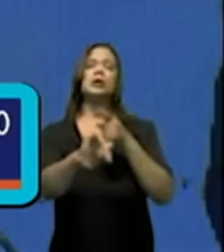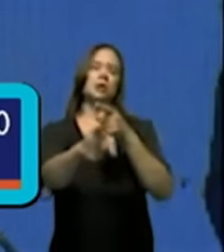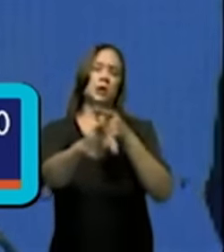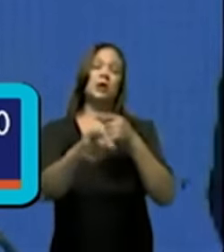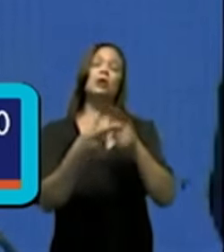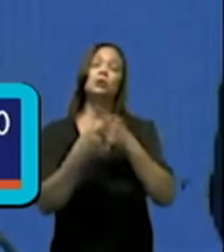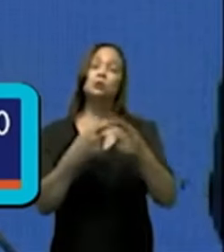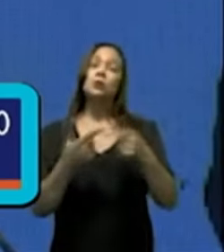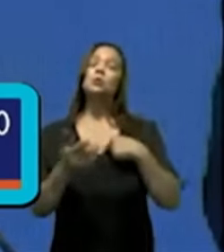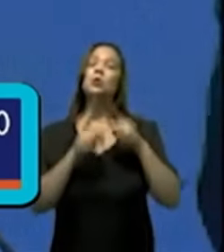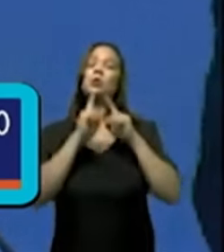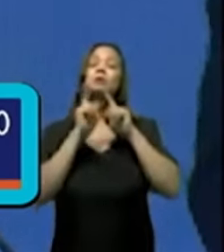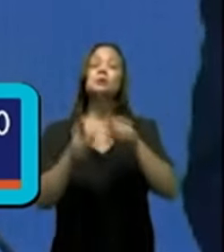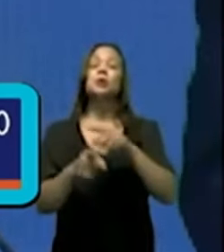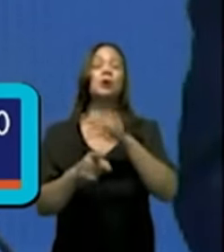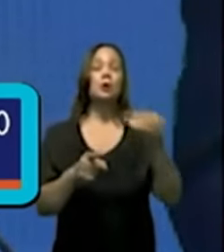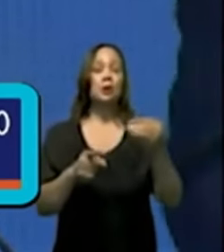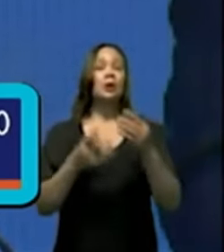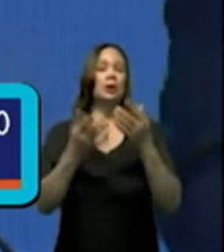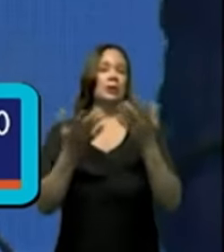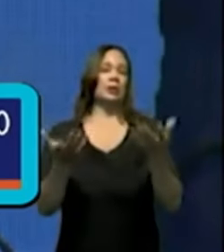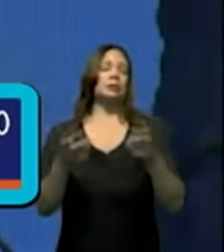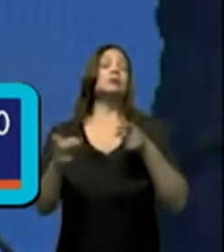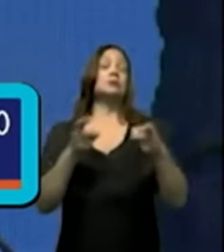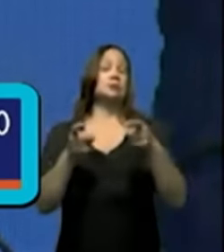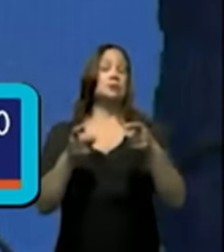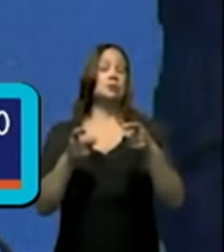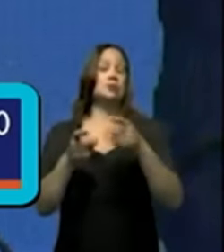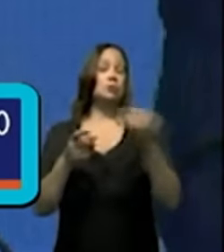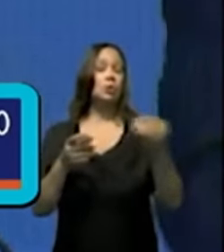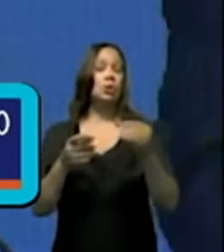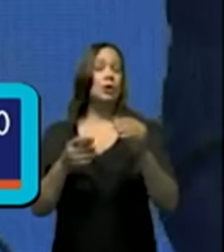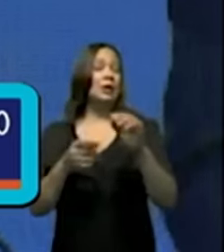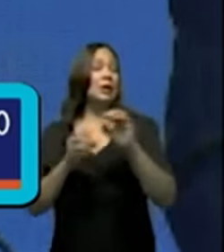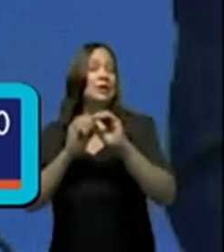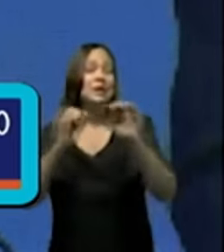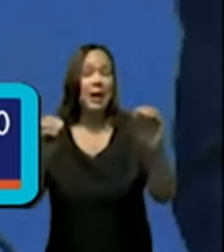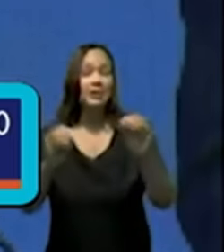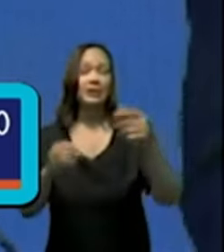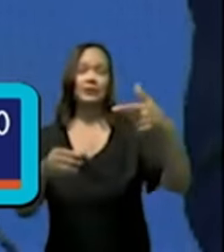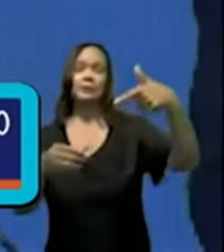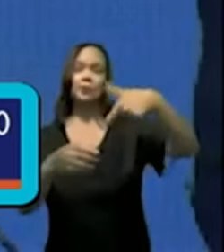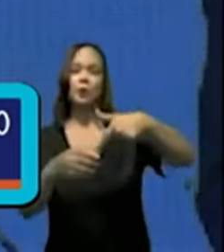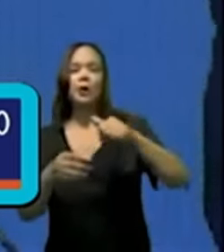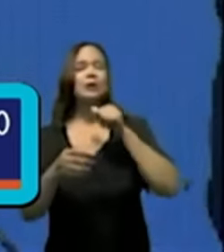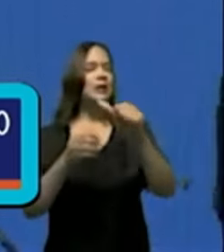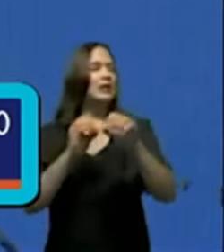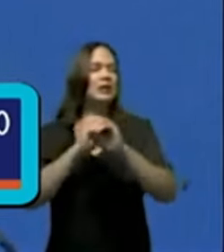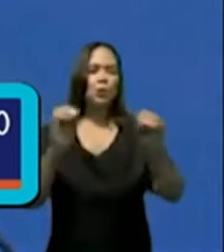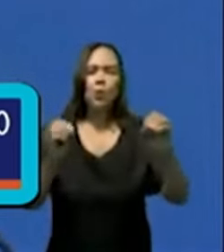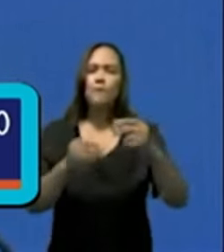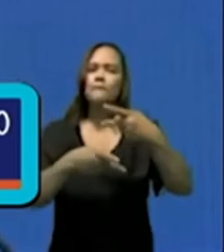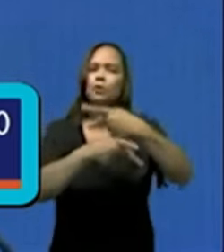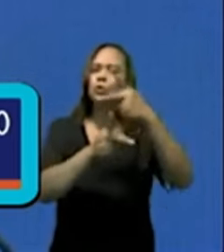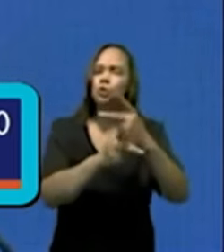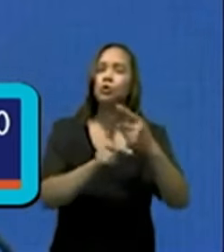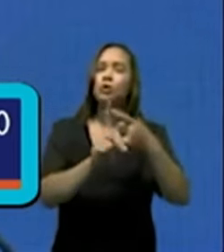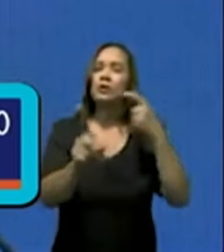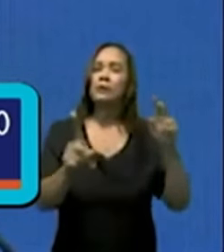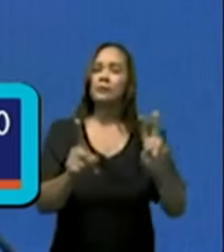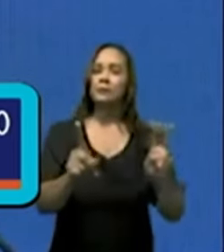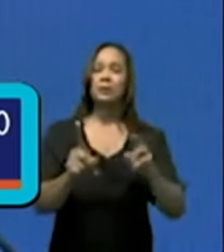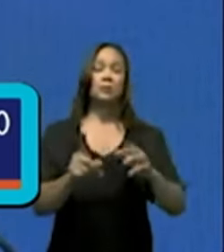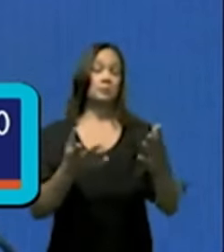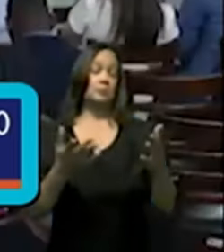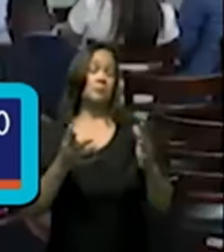Y entonces estamos respondiendo bajo esta gestión. Ni medio galón de petróleo, ni de ningún producto. Pero si el